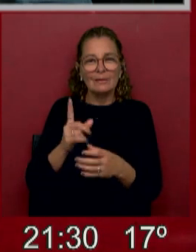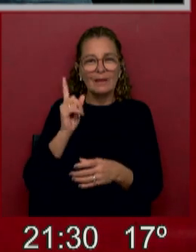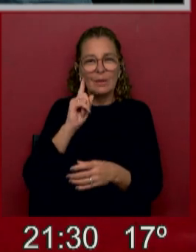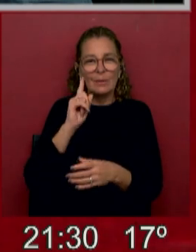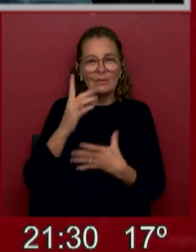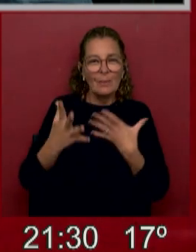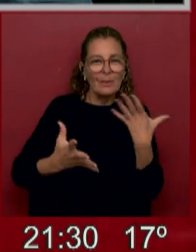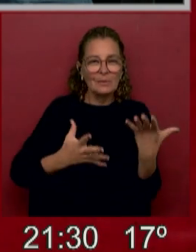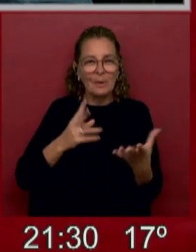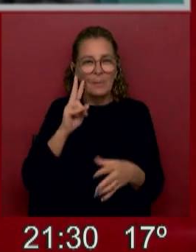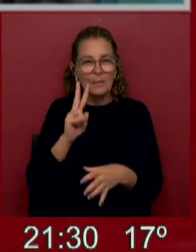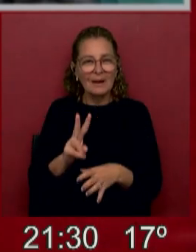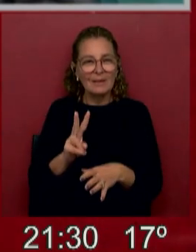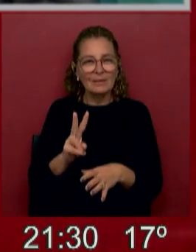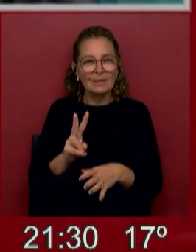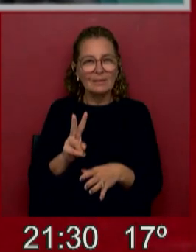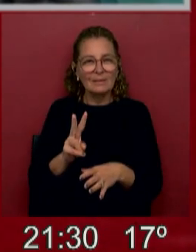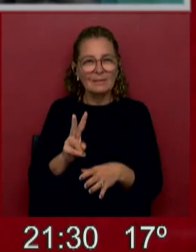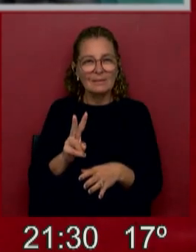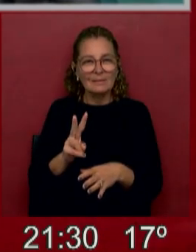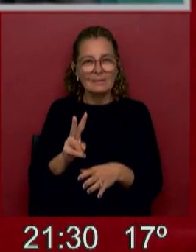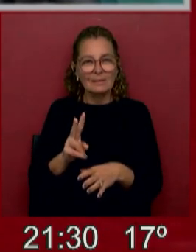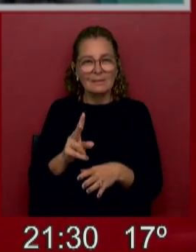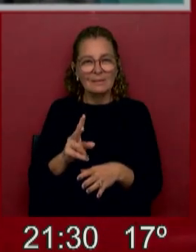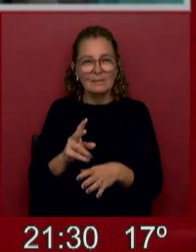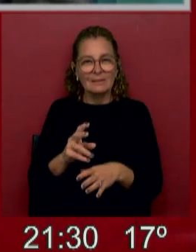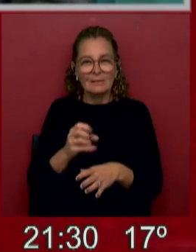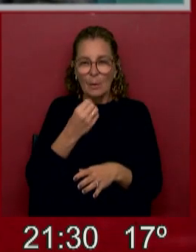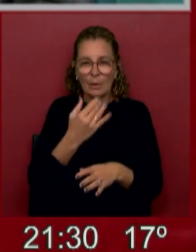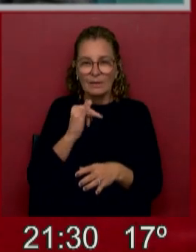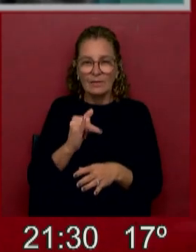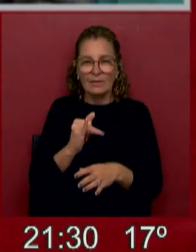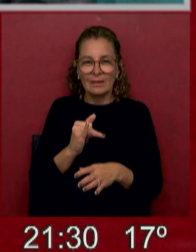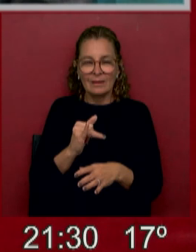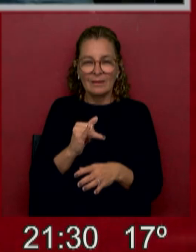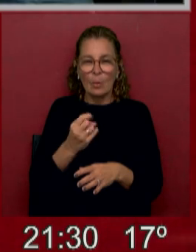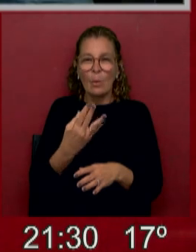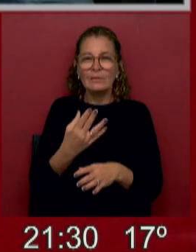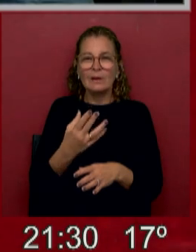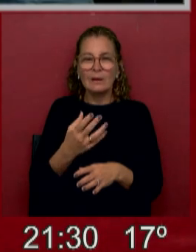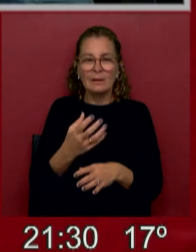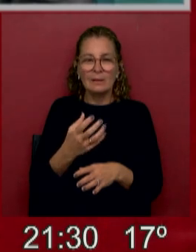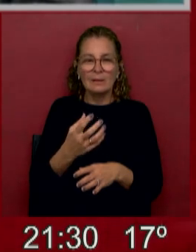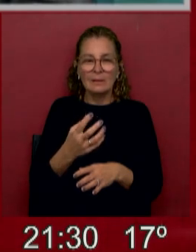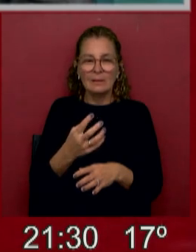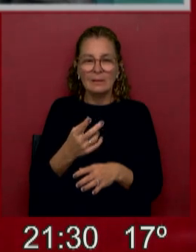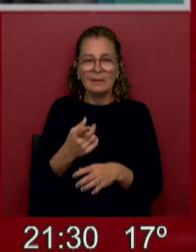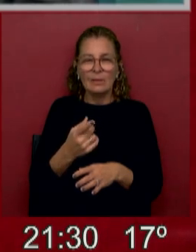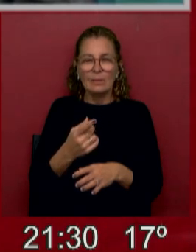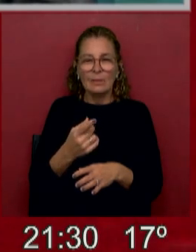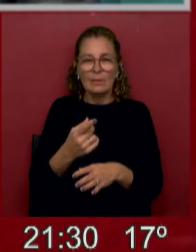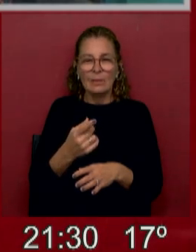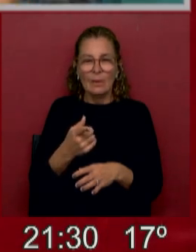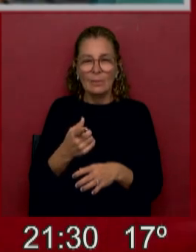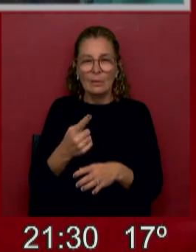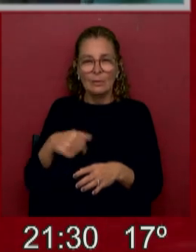movimientos, cosas, mirándolos en obviamente está como bueno, en todos lados. Está bueno, sí, en realidad. Son bastante, o sea, psicología es la palabra, o sea, nos hemos